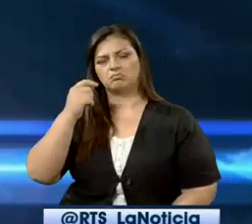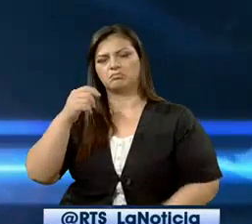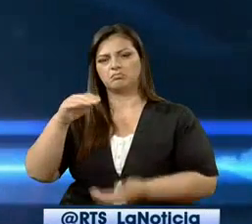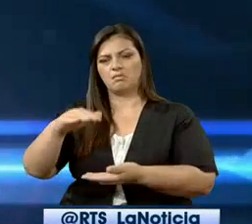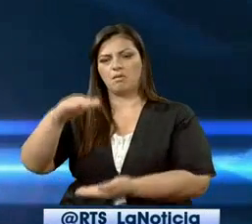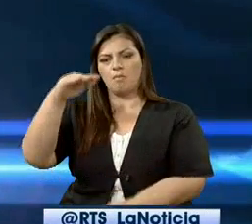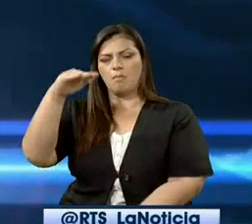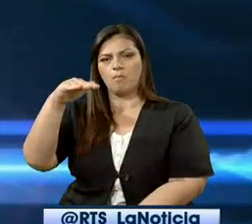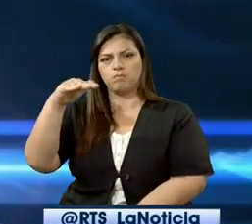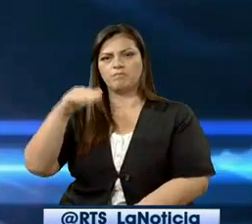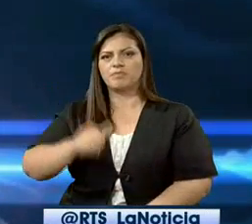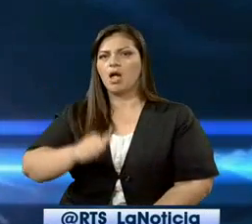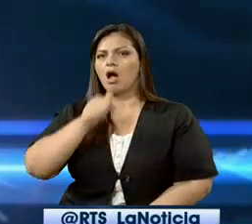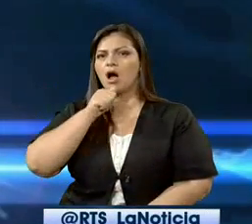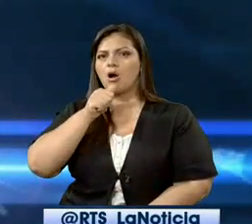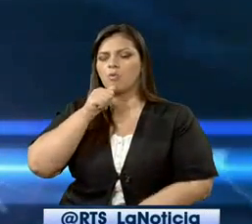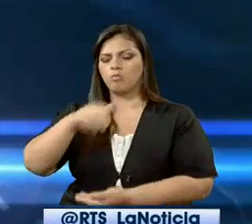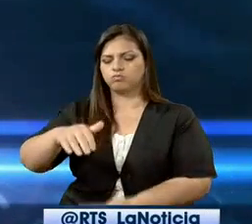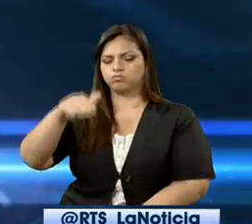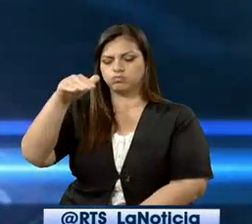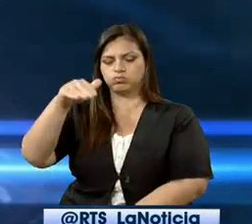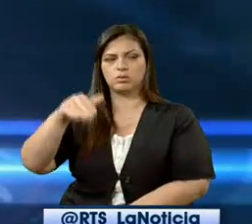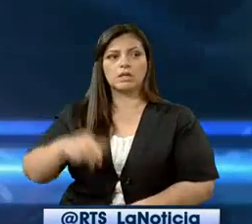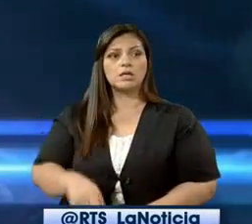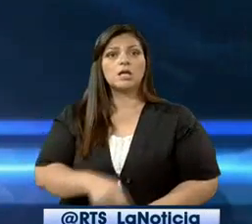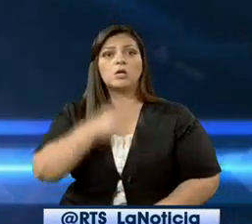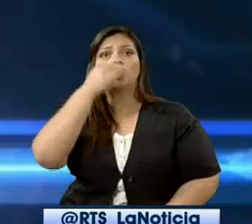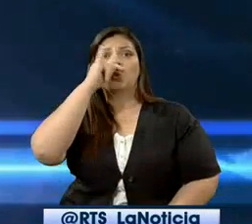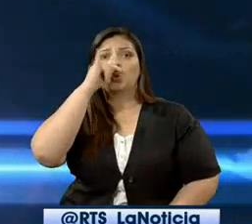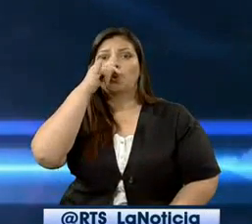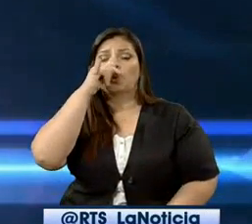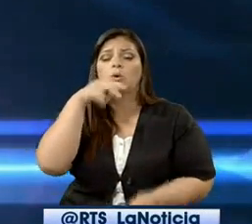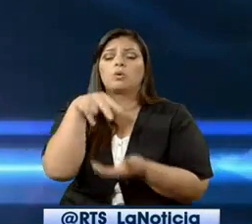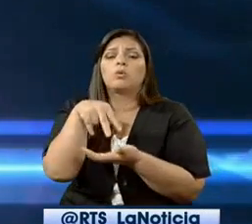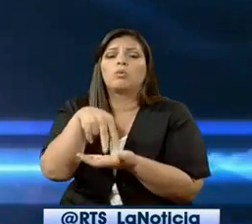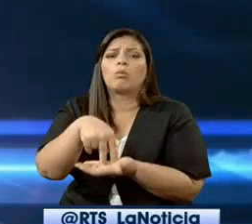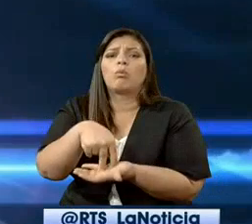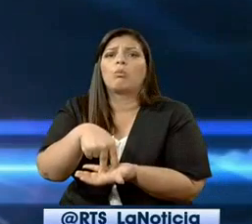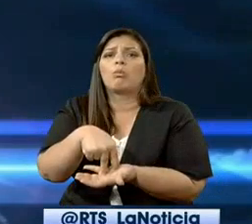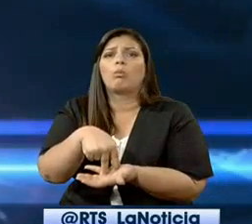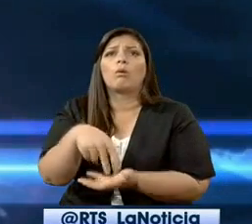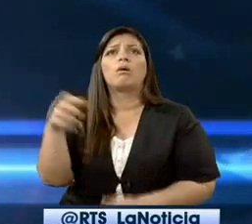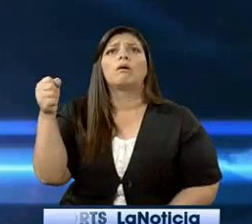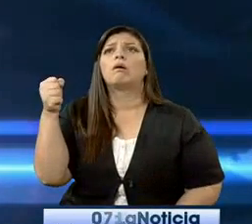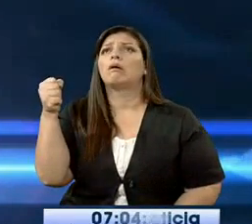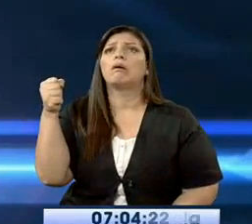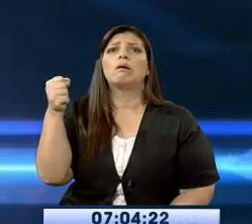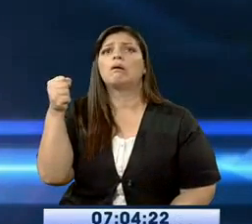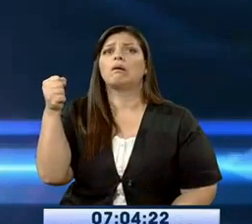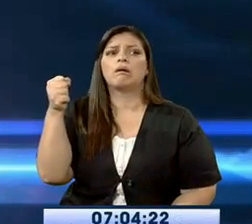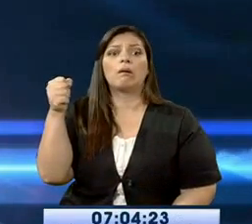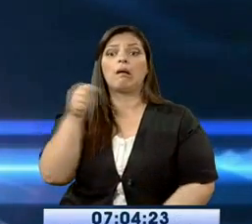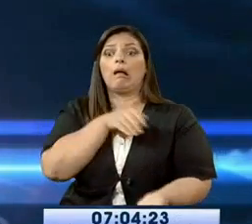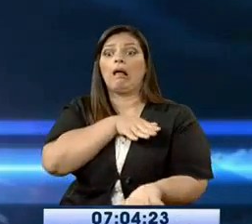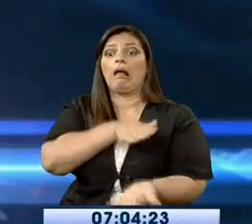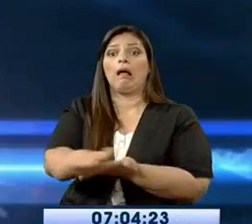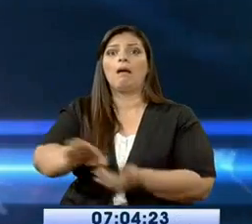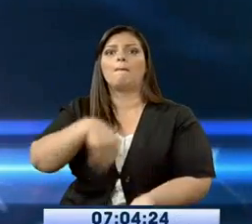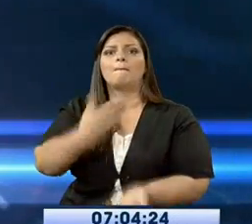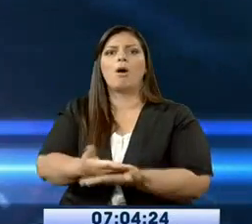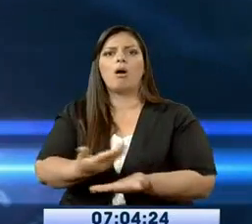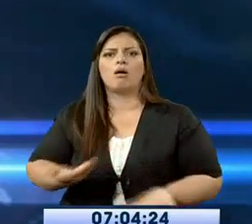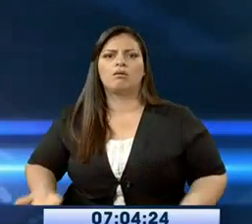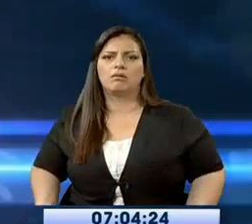abierta. Claro. Entonces, un niño parado ahí en el filito, ajá, si se resbala alguna cosa, se quiebra la pierna, alguna cosa. Ahora, no entiendo, ¿no? Y aquí hay